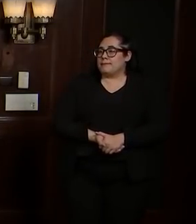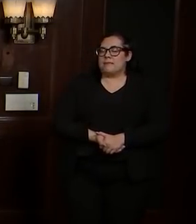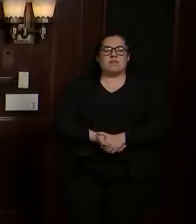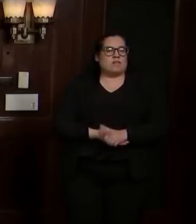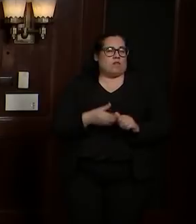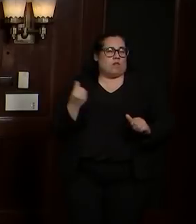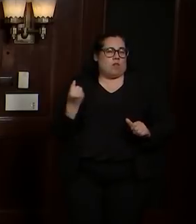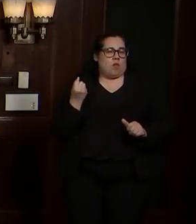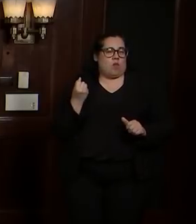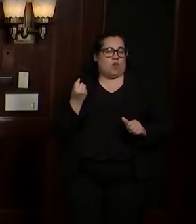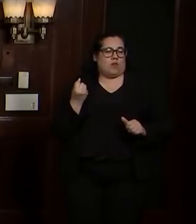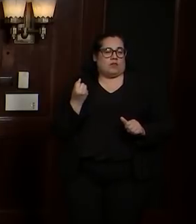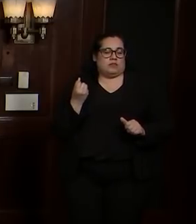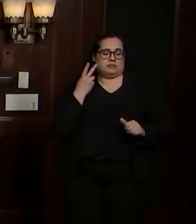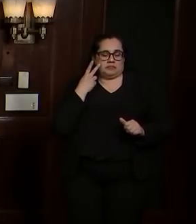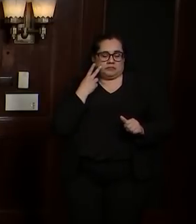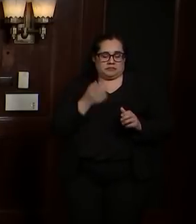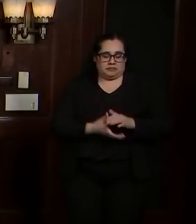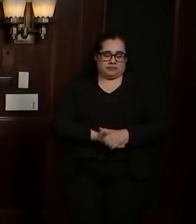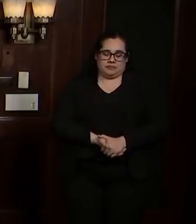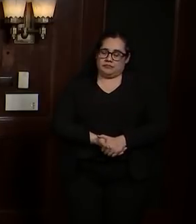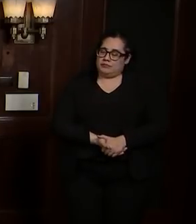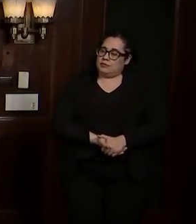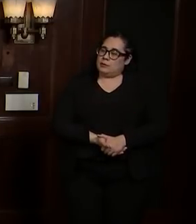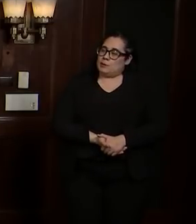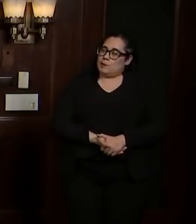One moment, please, while we gather the names. Okay, thank you.